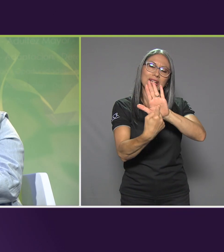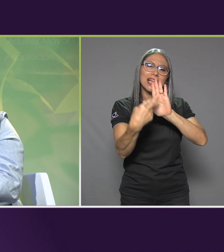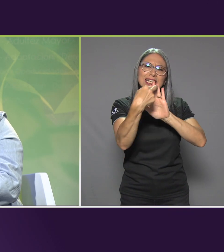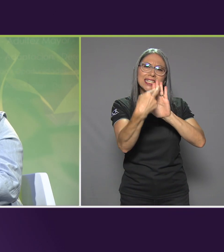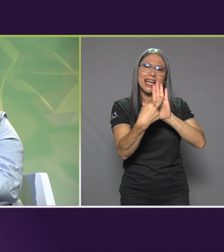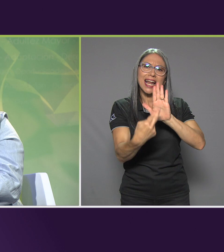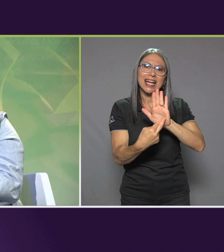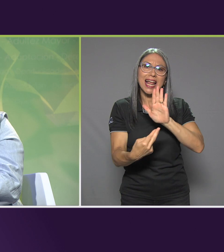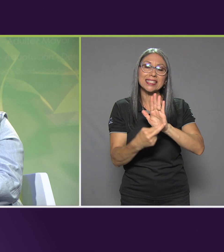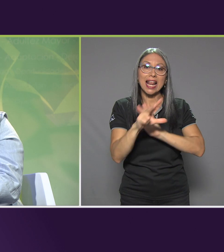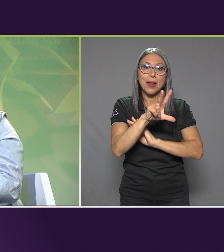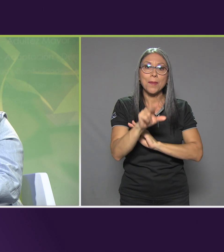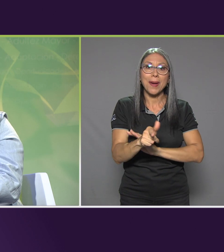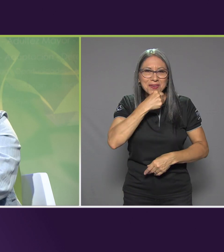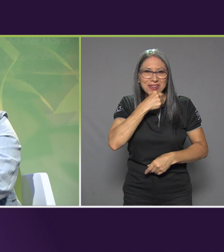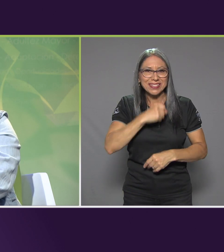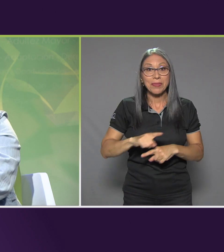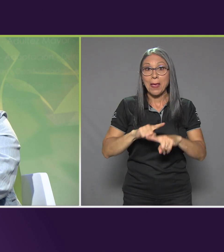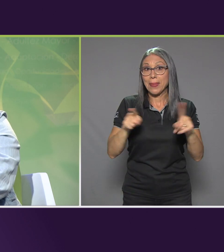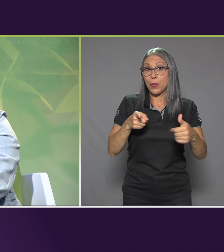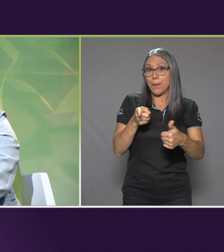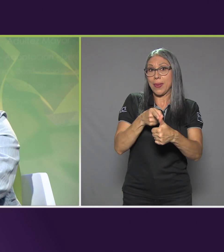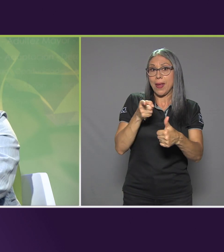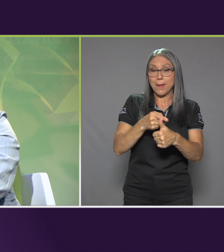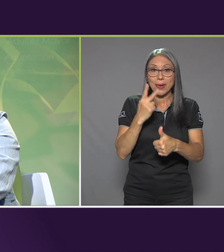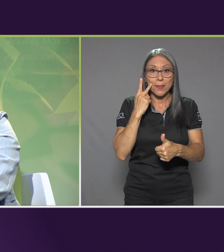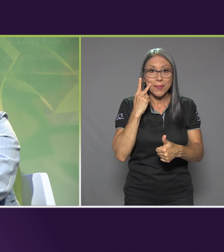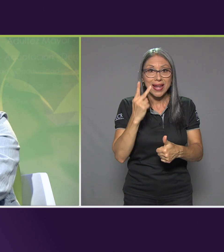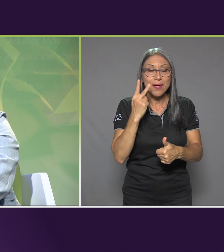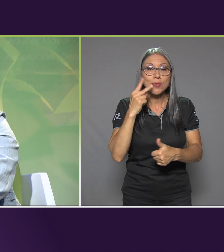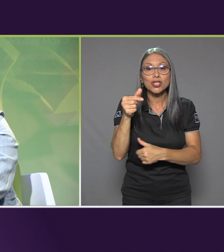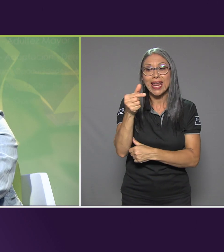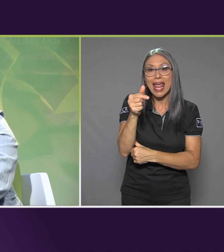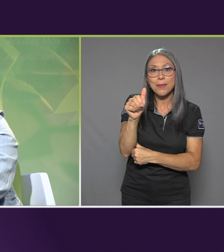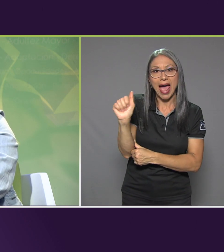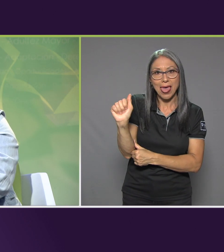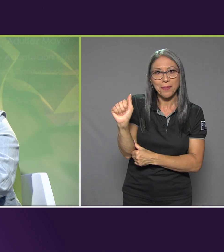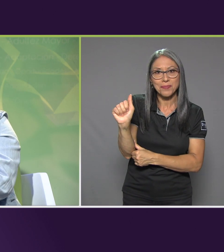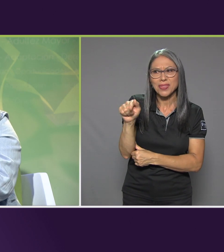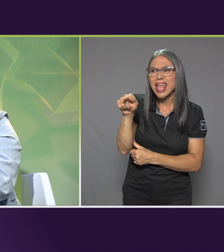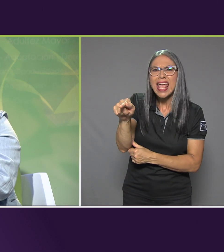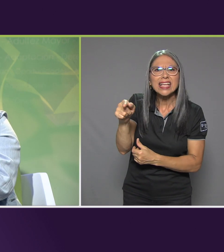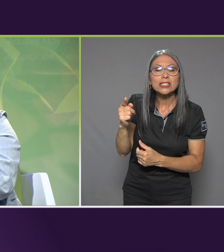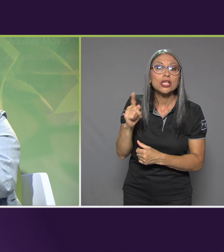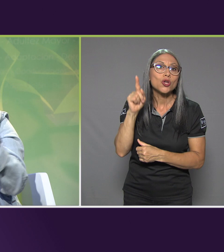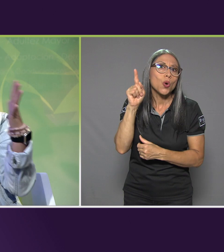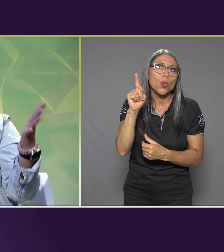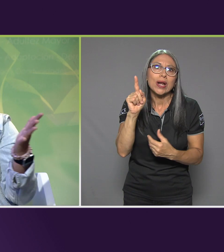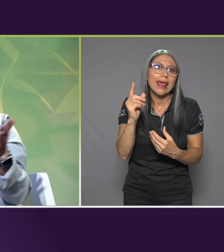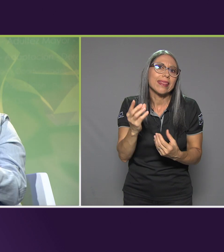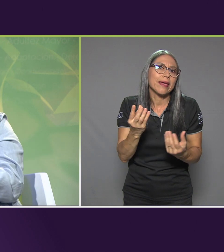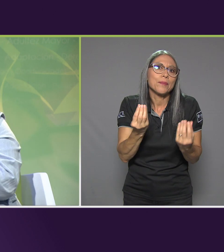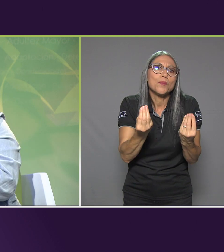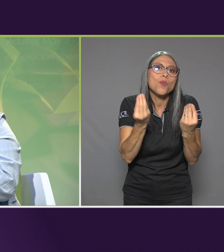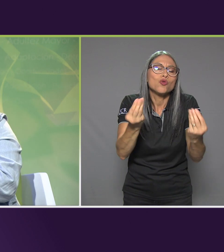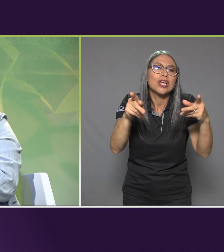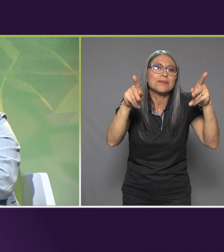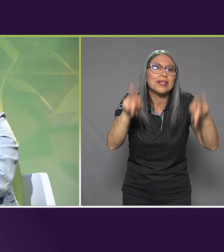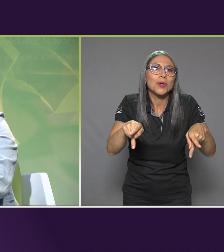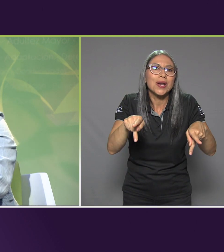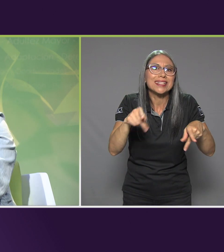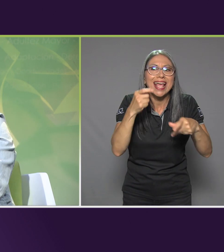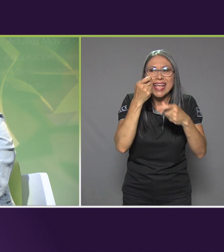mostraremos las reglas del paratiro deportivo, pero antes del corte veremos a Gabe Adams, que es una de las tantas personas que se han